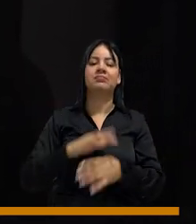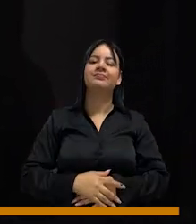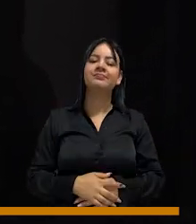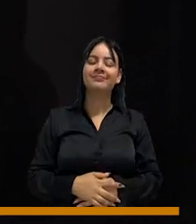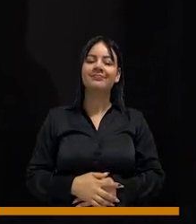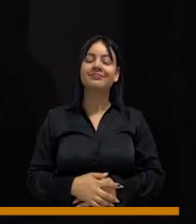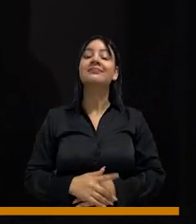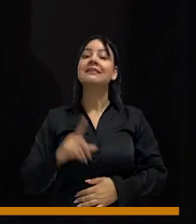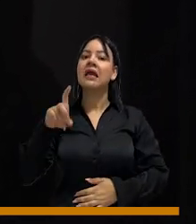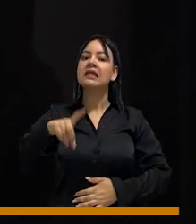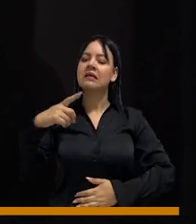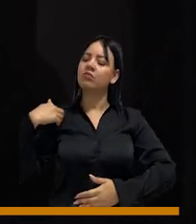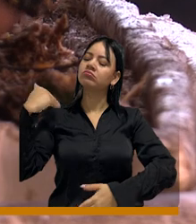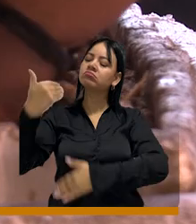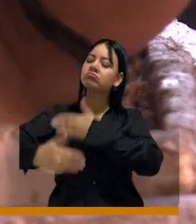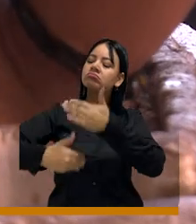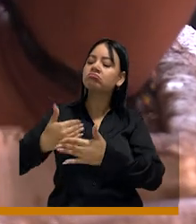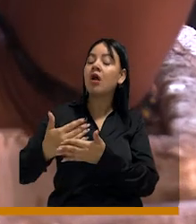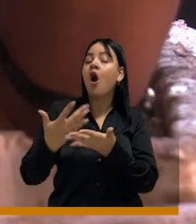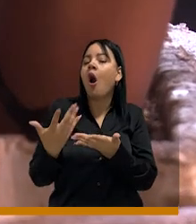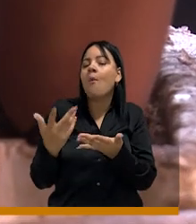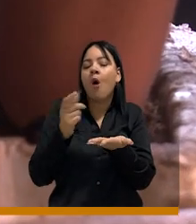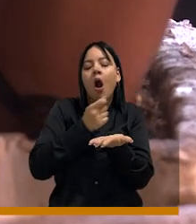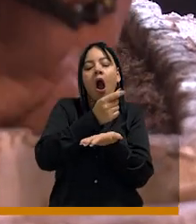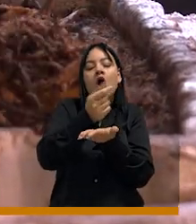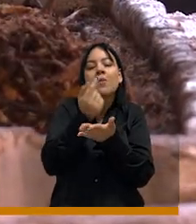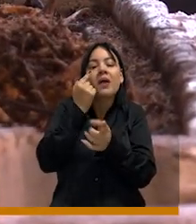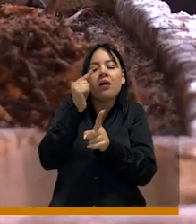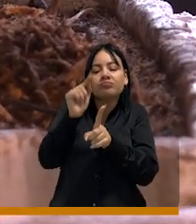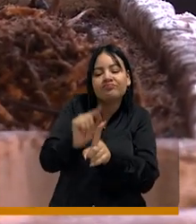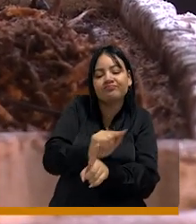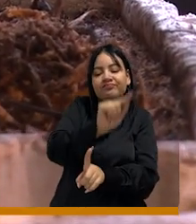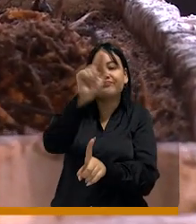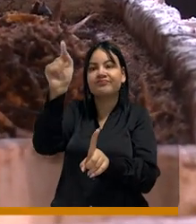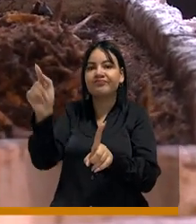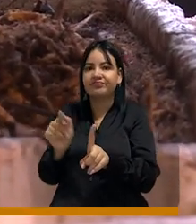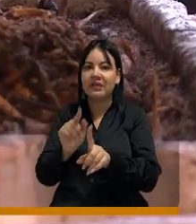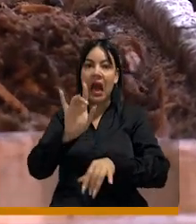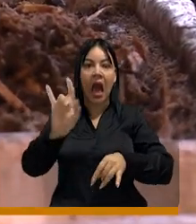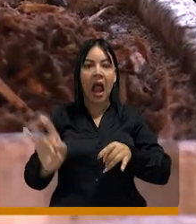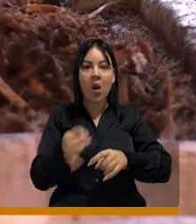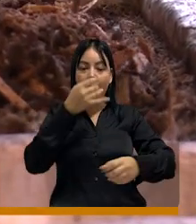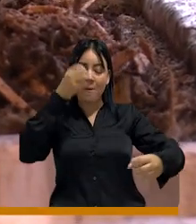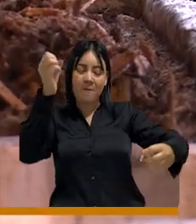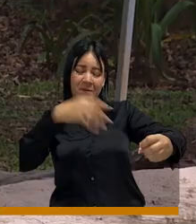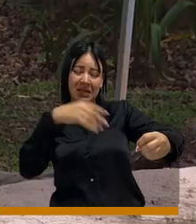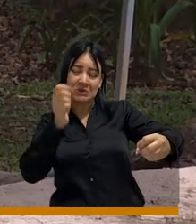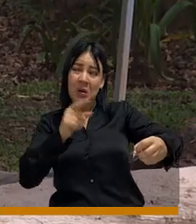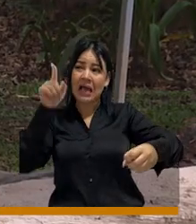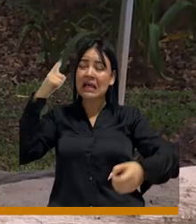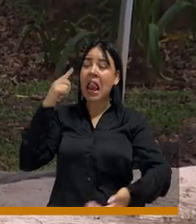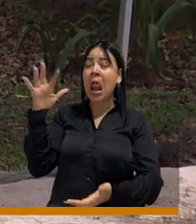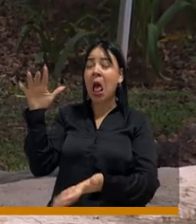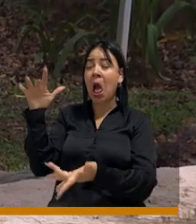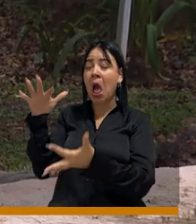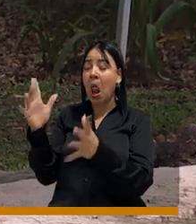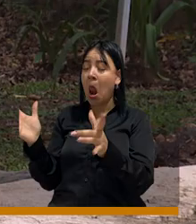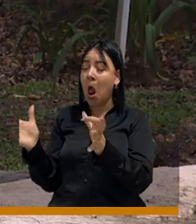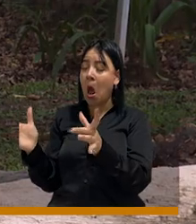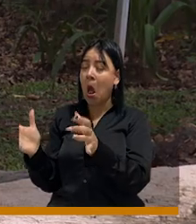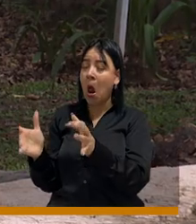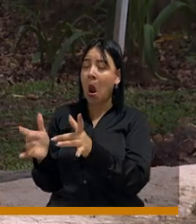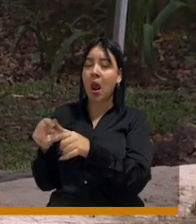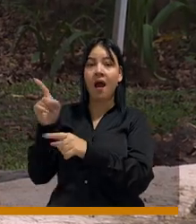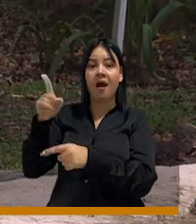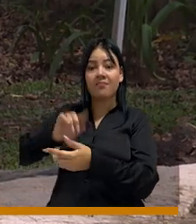seguir avanzando en el distrito en economía circular, necesitamos reducir la cantidad de residuos sólidos que llegan al relleno sanitario de la pradera.